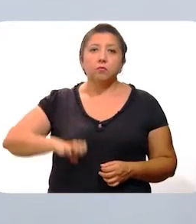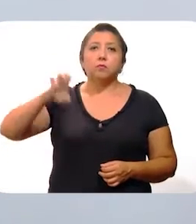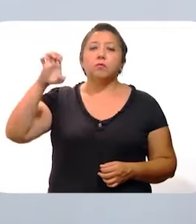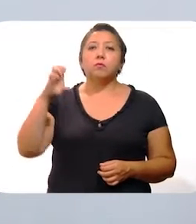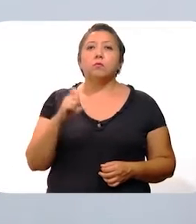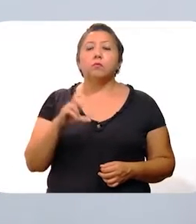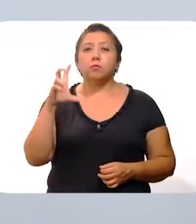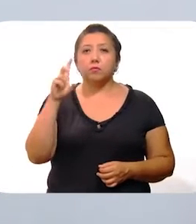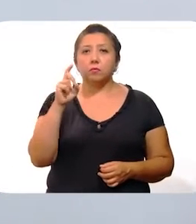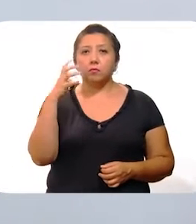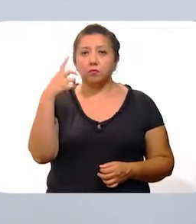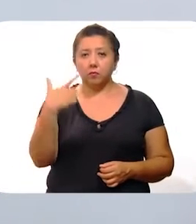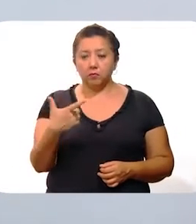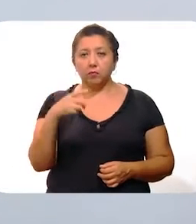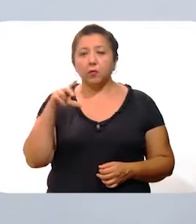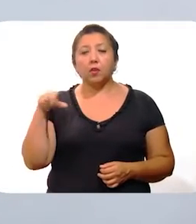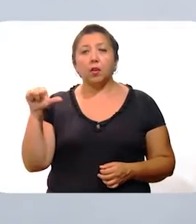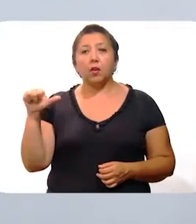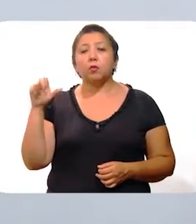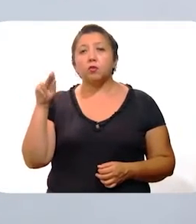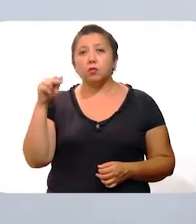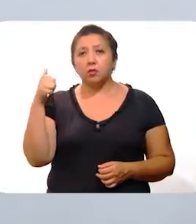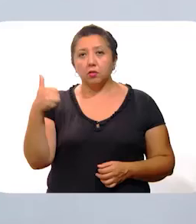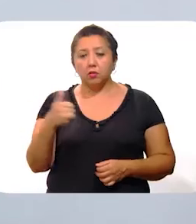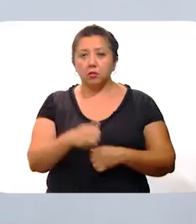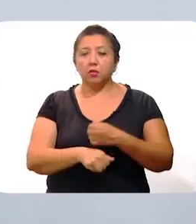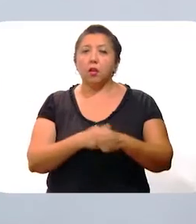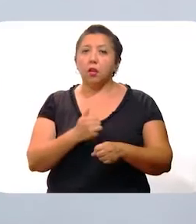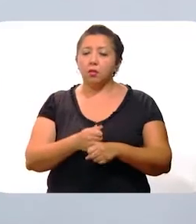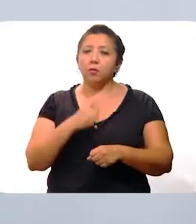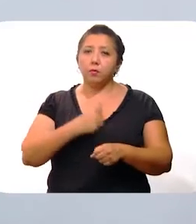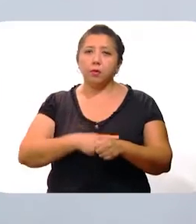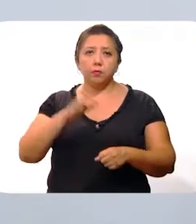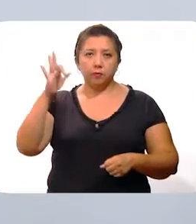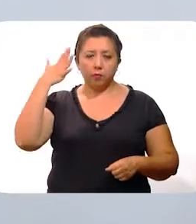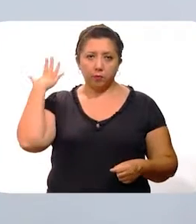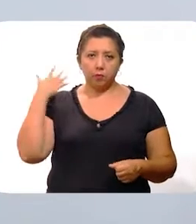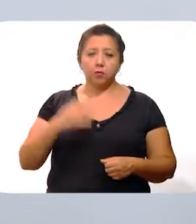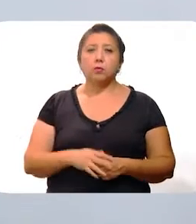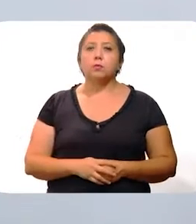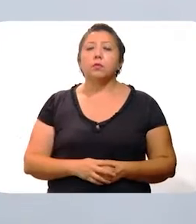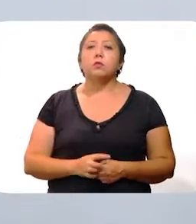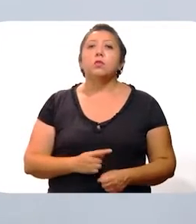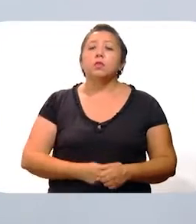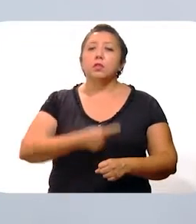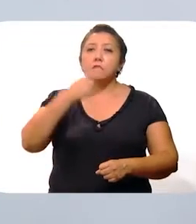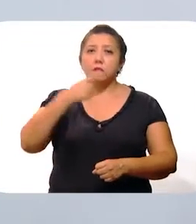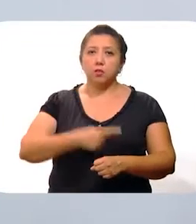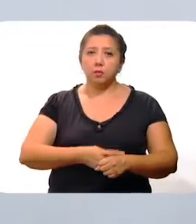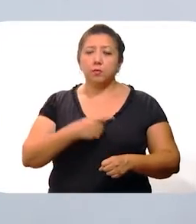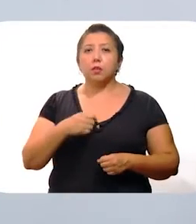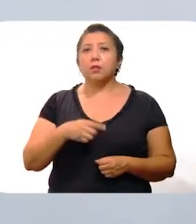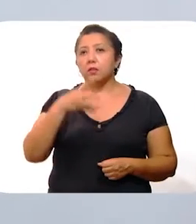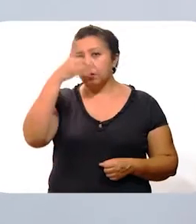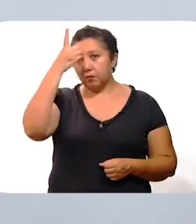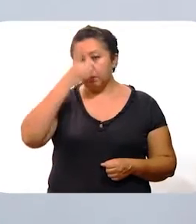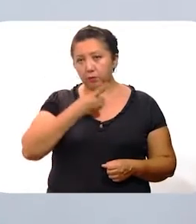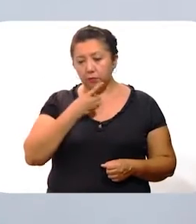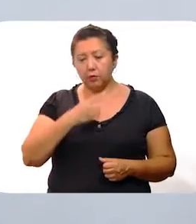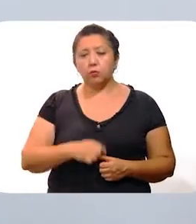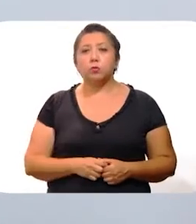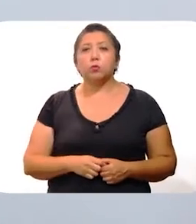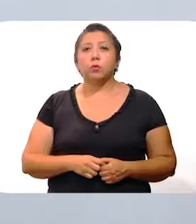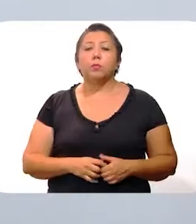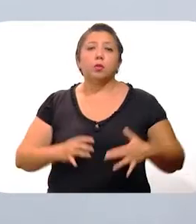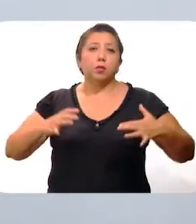de edad de 37 a 86 años. Sus principales enfermedades fueron hipertensión arterial sistémica,